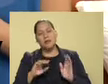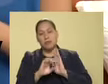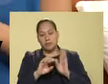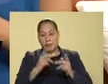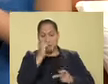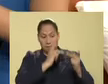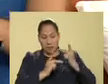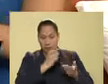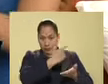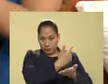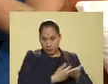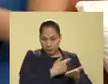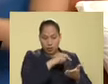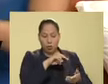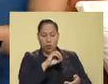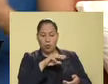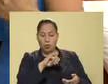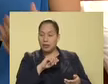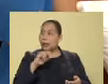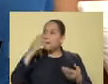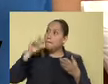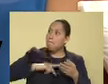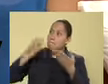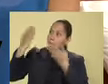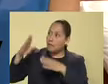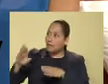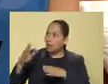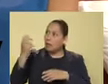crédito de nómina que nos ofrece nuestra institución es el que